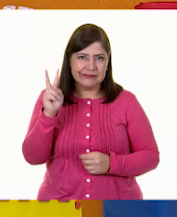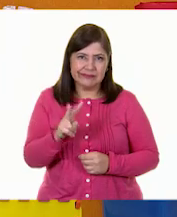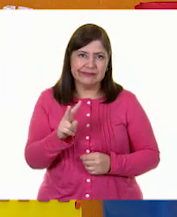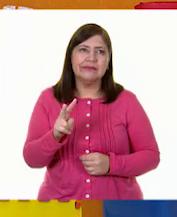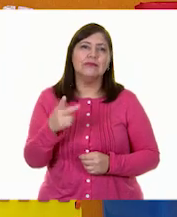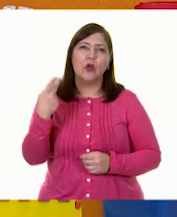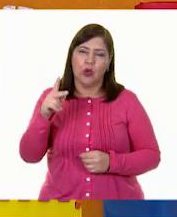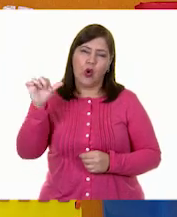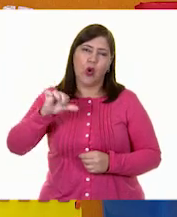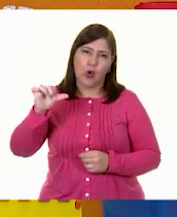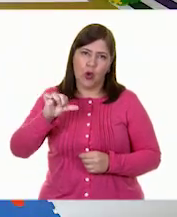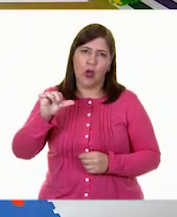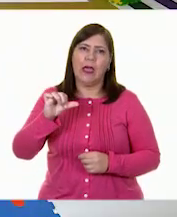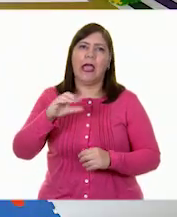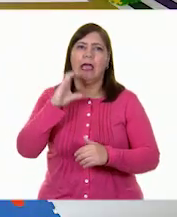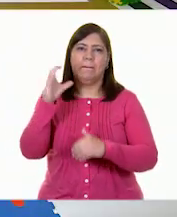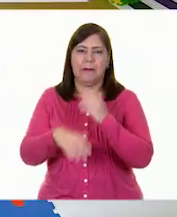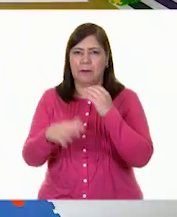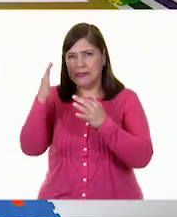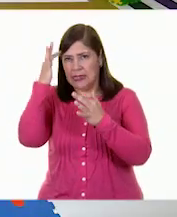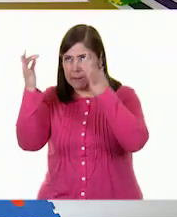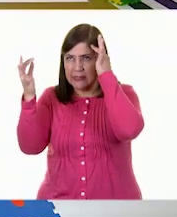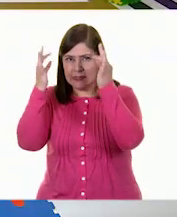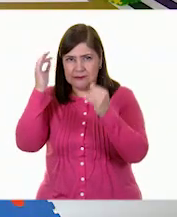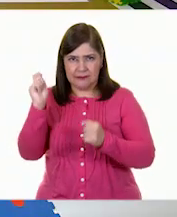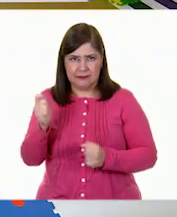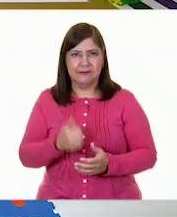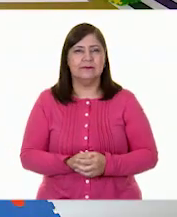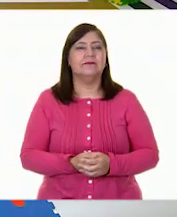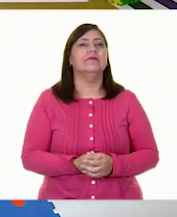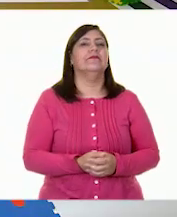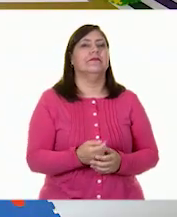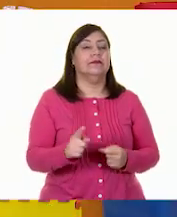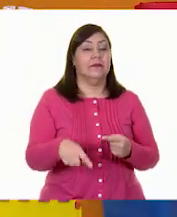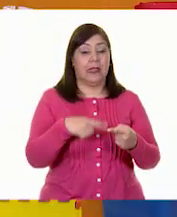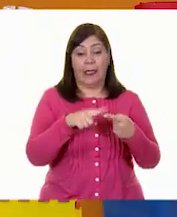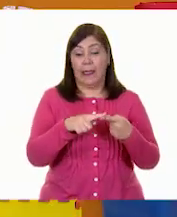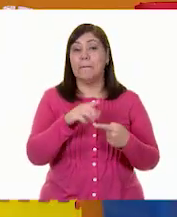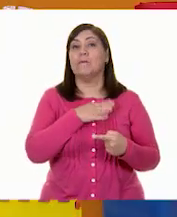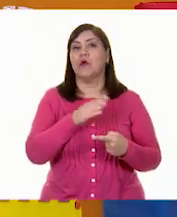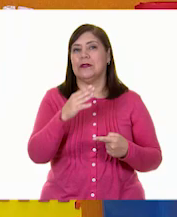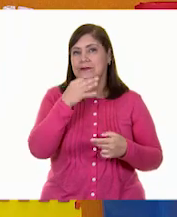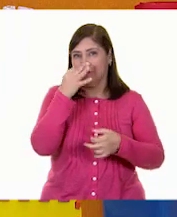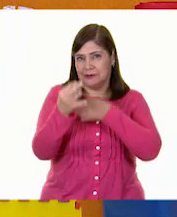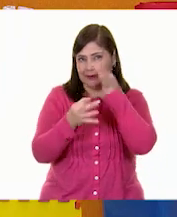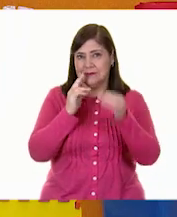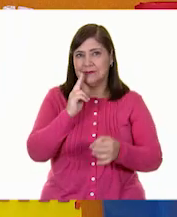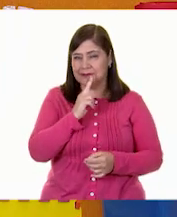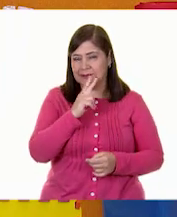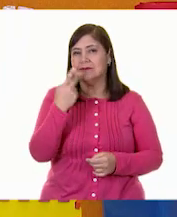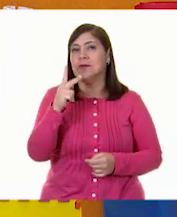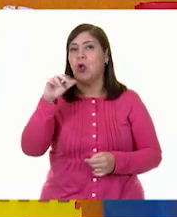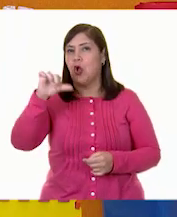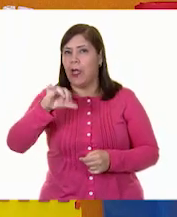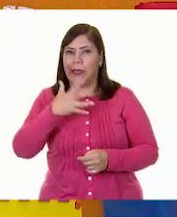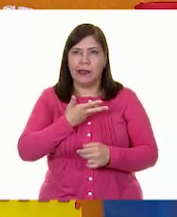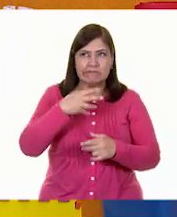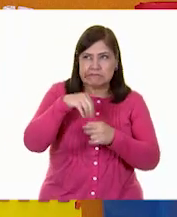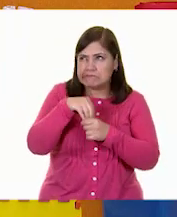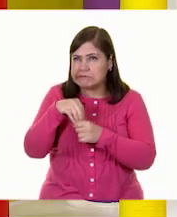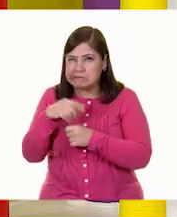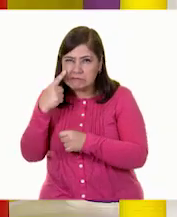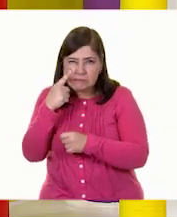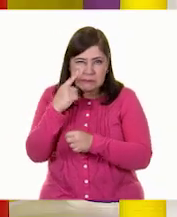Hoy terminamos con las adivinanzas. ¿Y la buena? Pero la buena es que hoy tenemos muchos misterios que